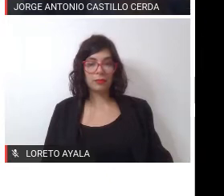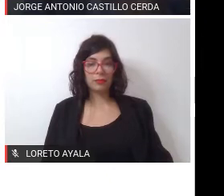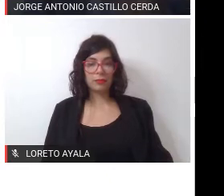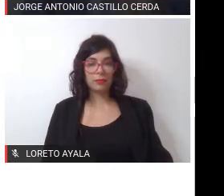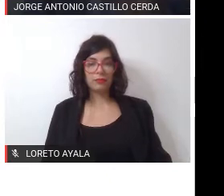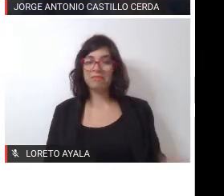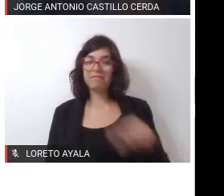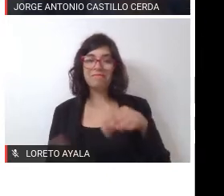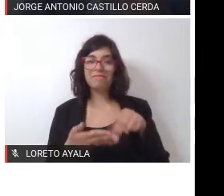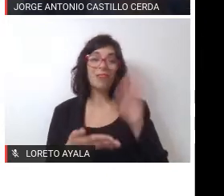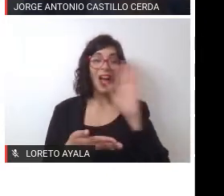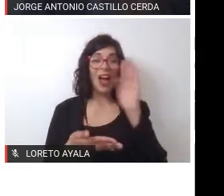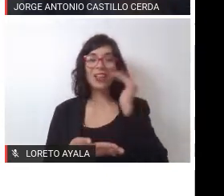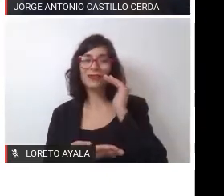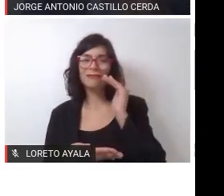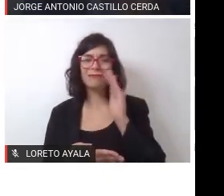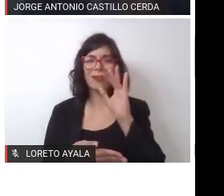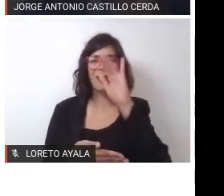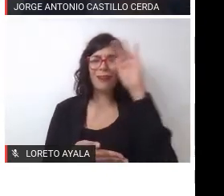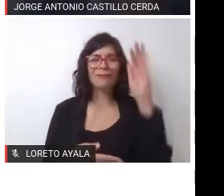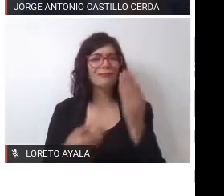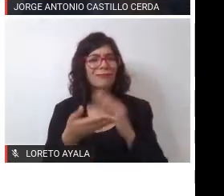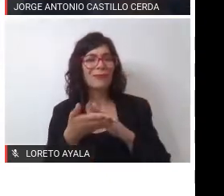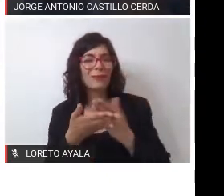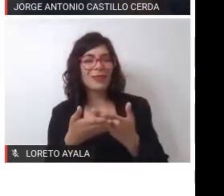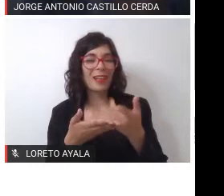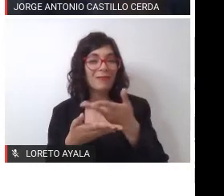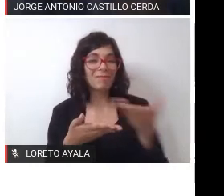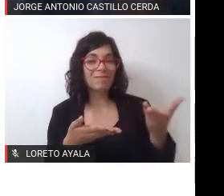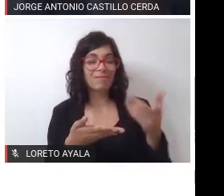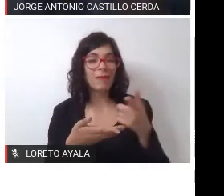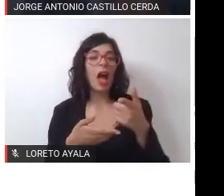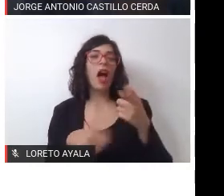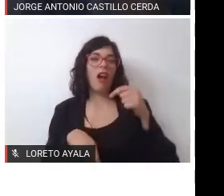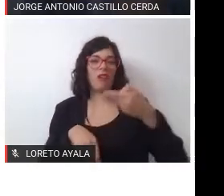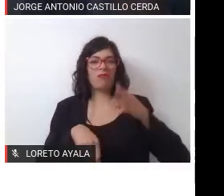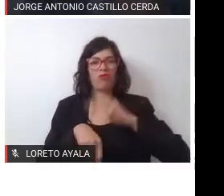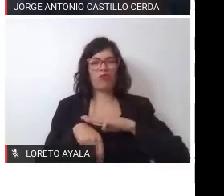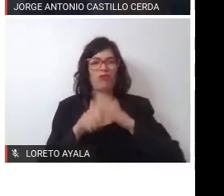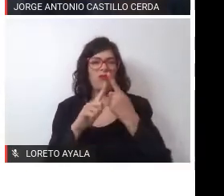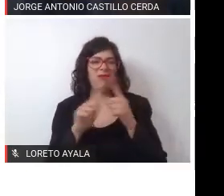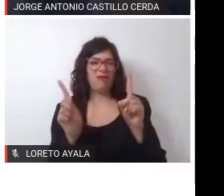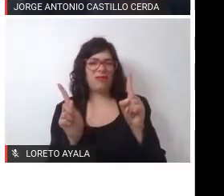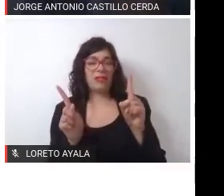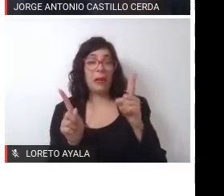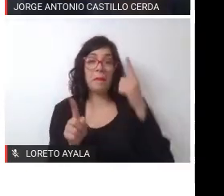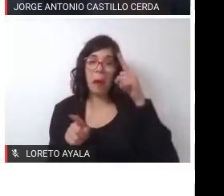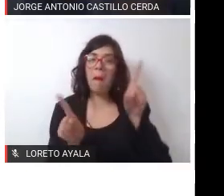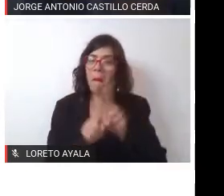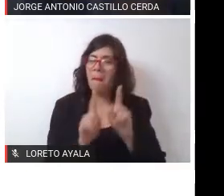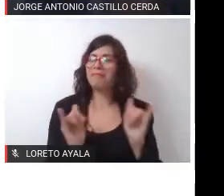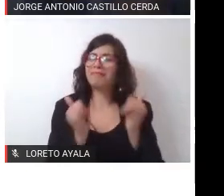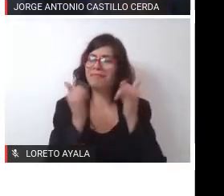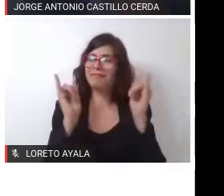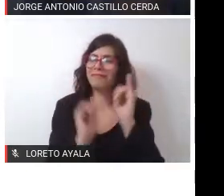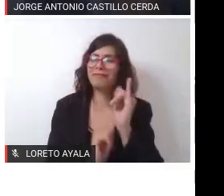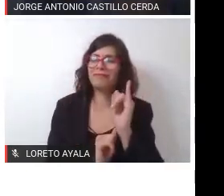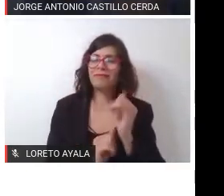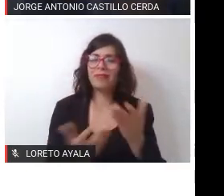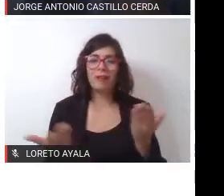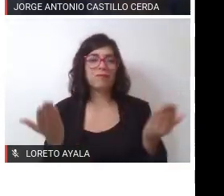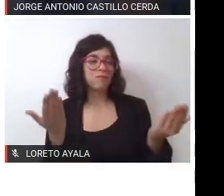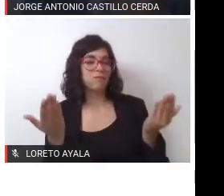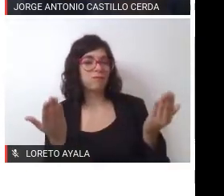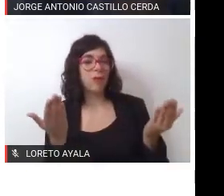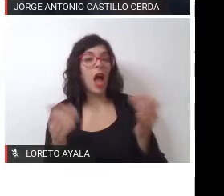Hola niños y adultos, ¿cómo están? Bueno, estamos en un tiempo diferente. Claro. Pero no menos divertido. Exactamente, yo por ejemplo vengo